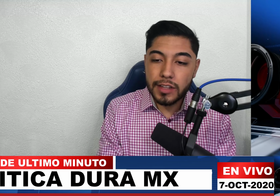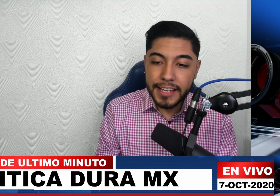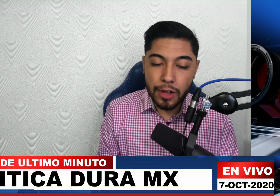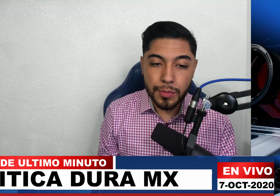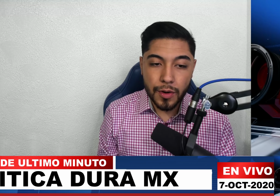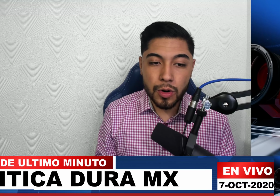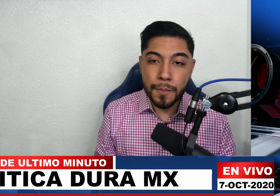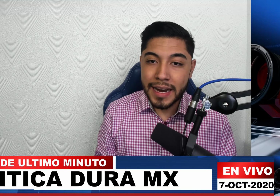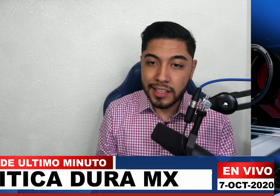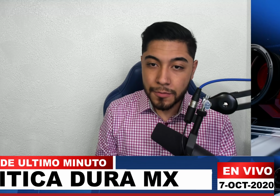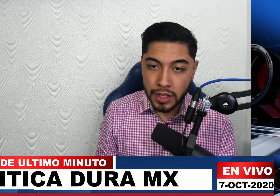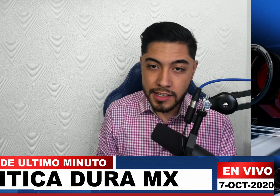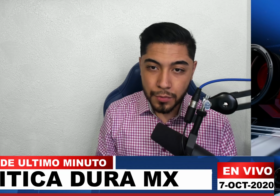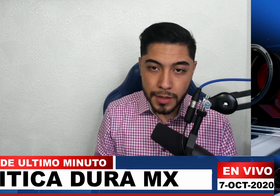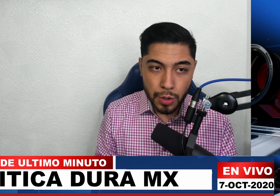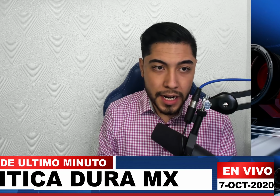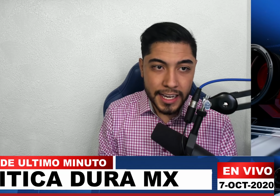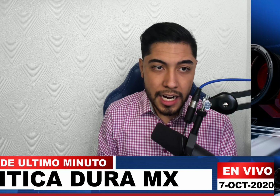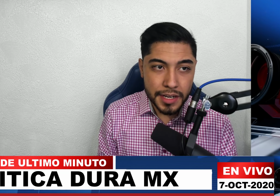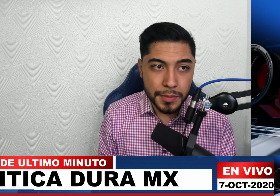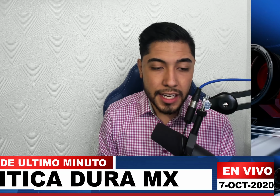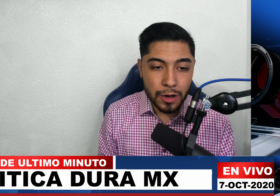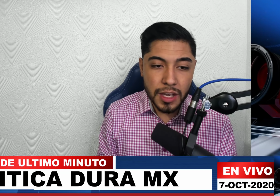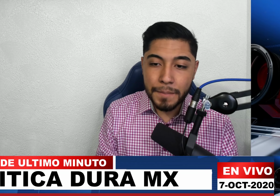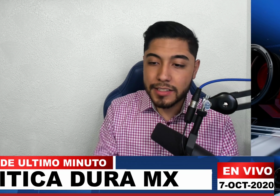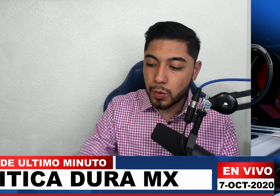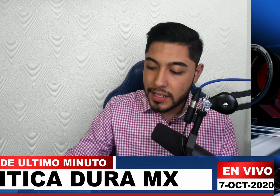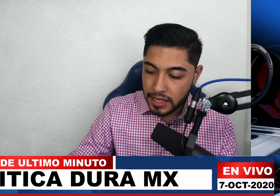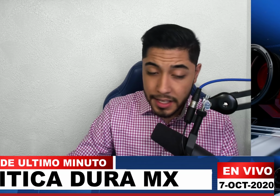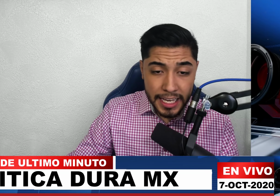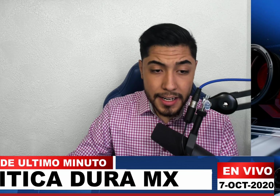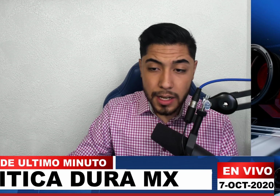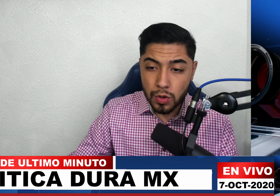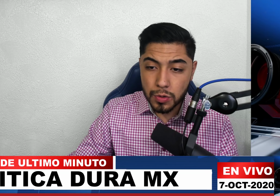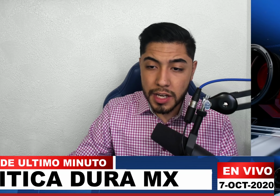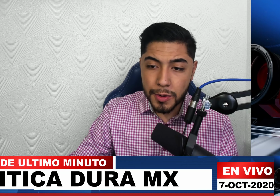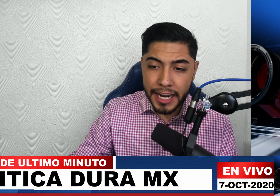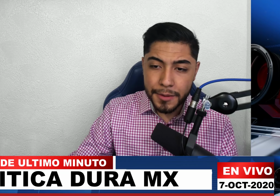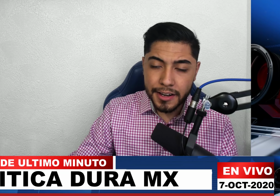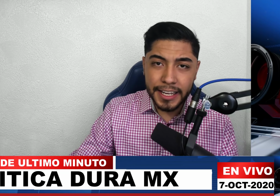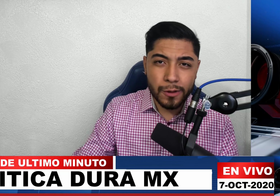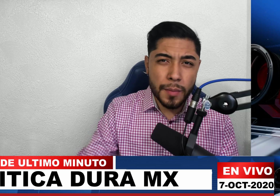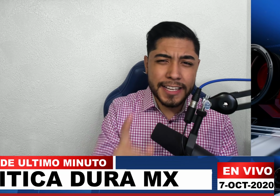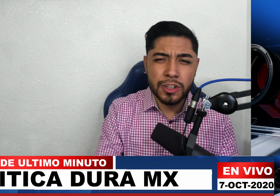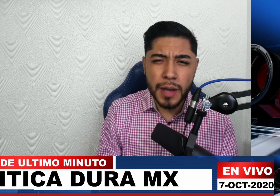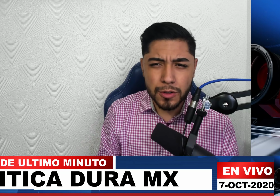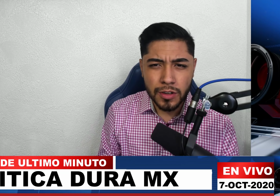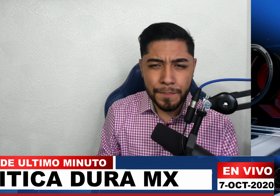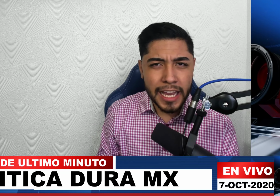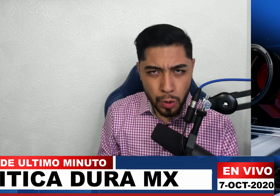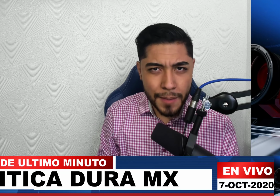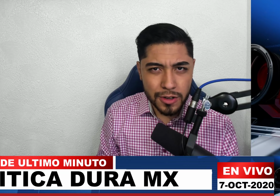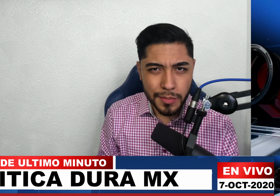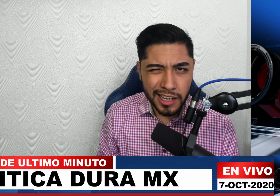información del día de hoy por favor compartan y fundan esa información para llegar a más mexicanos que pasen un excelente día les saludo su servidor jaime de crítica dura me x y nos vemos